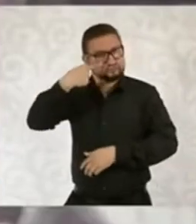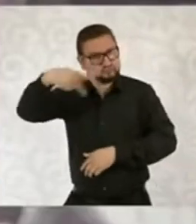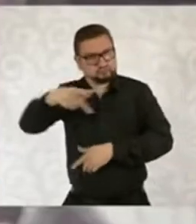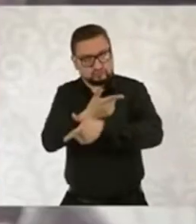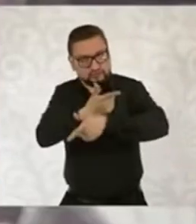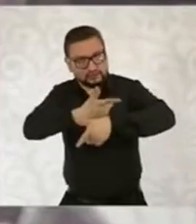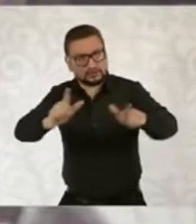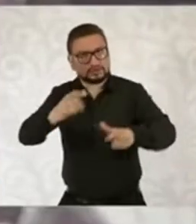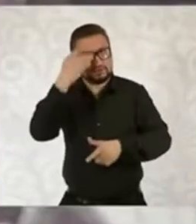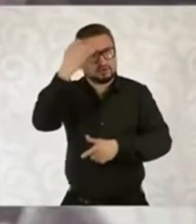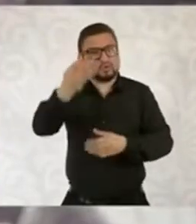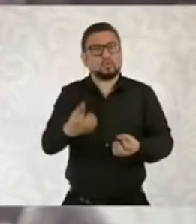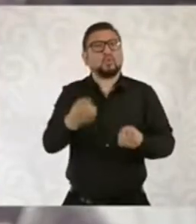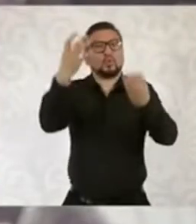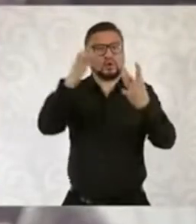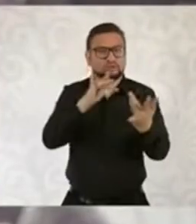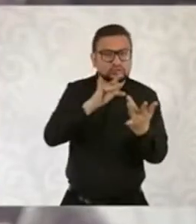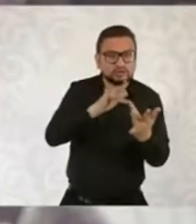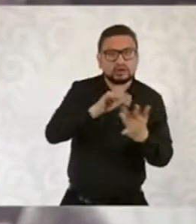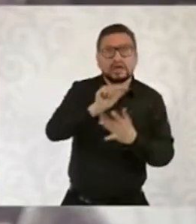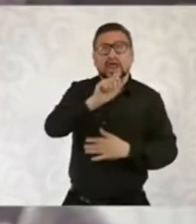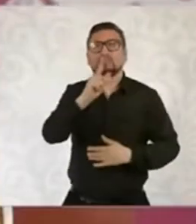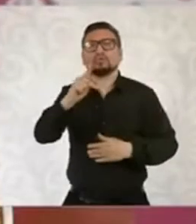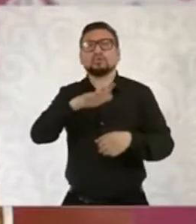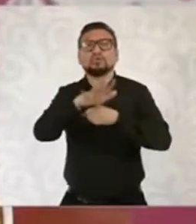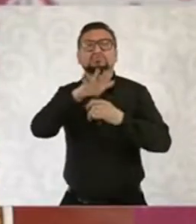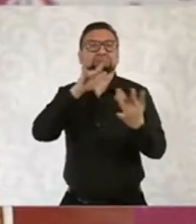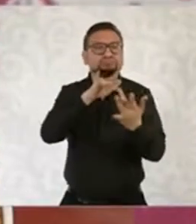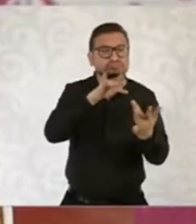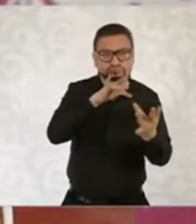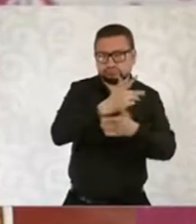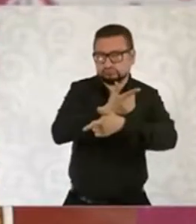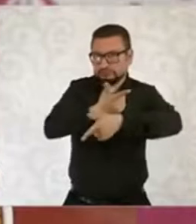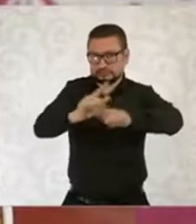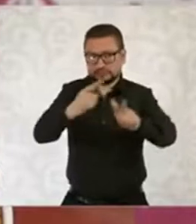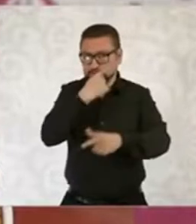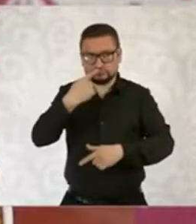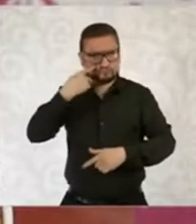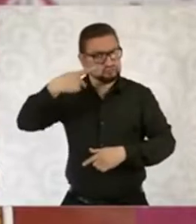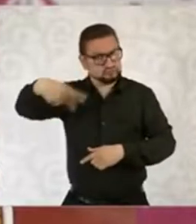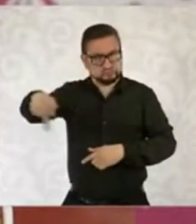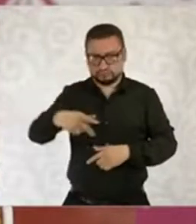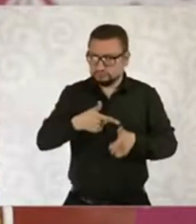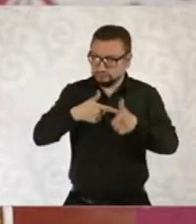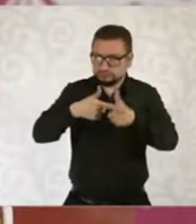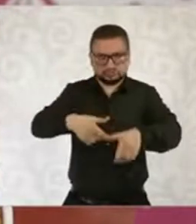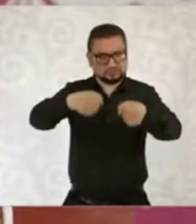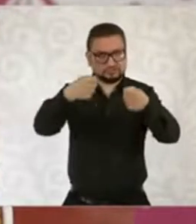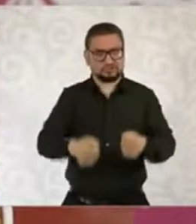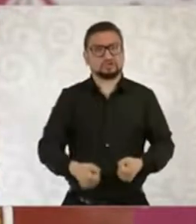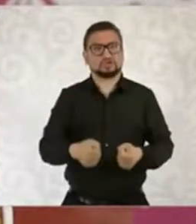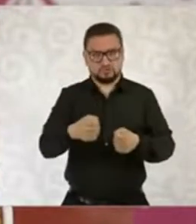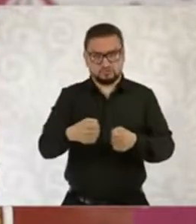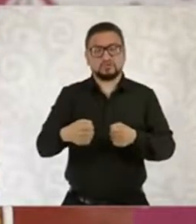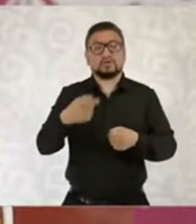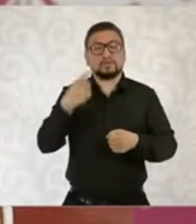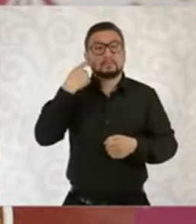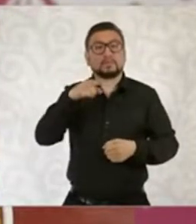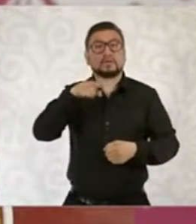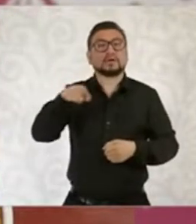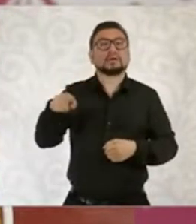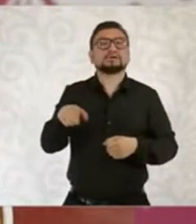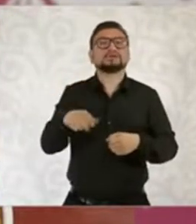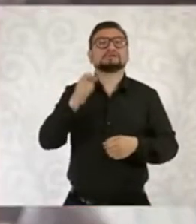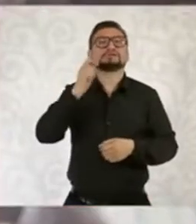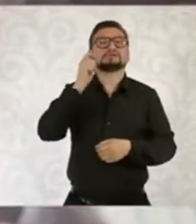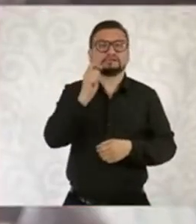cuánto tiempo trabajar y en qué plataformas hacerlo. Se mantiene y garantiza su libertad y flexibilidad sin que ello se siga